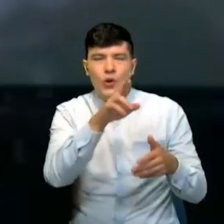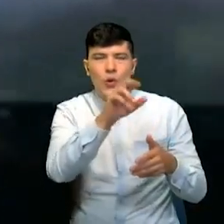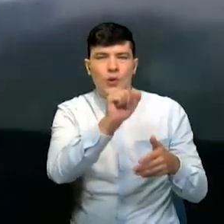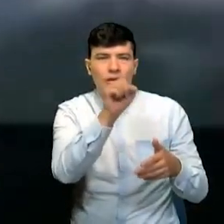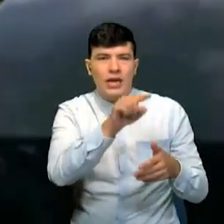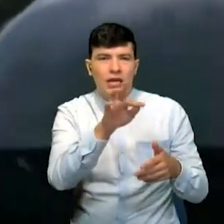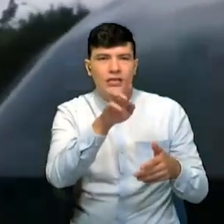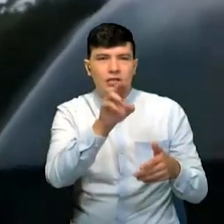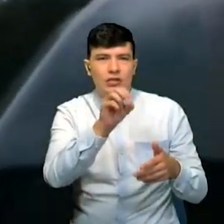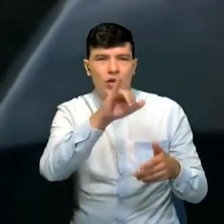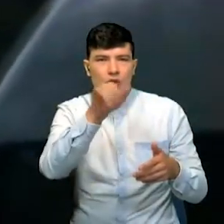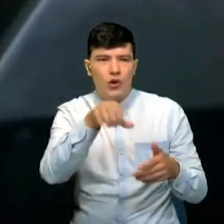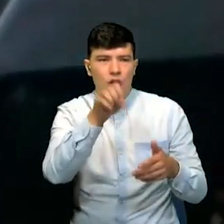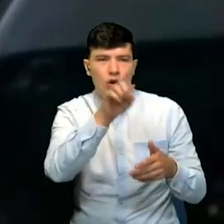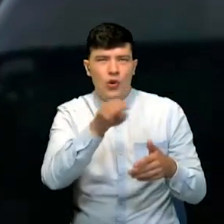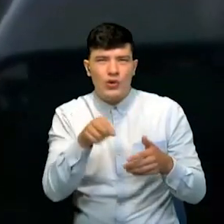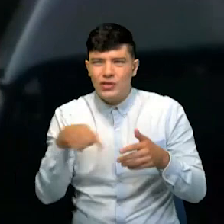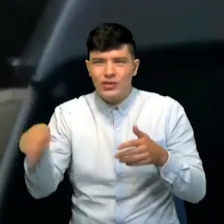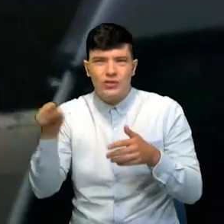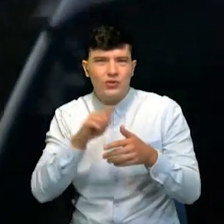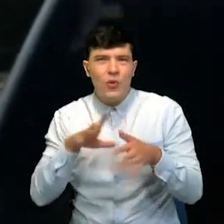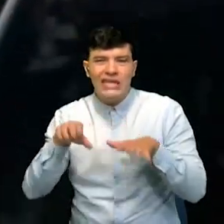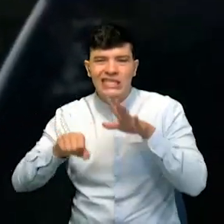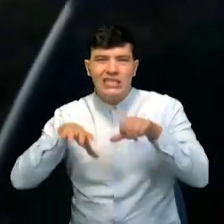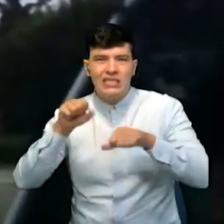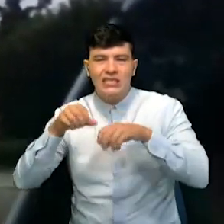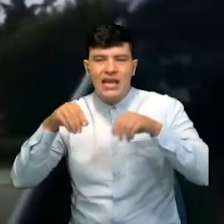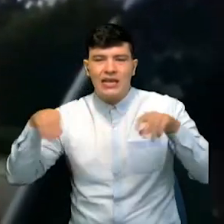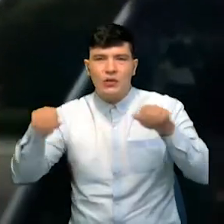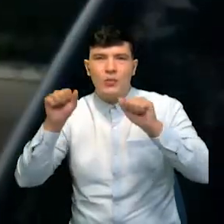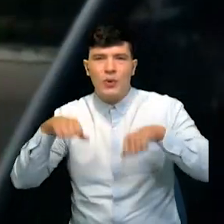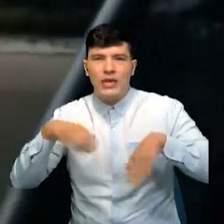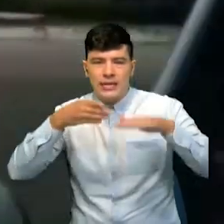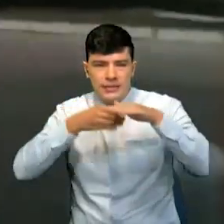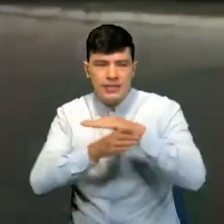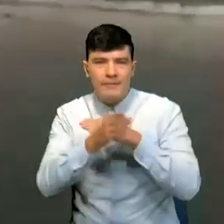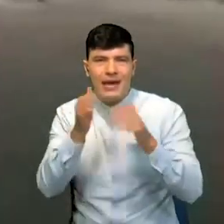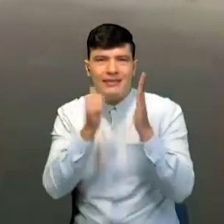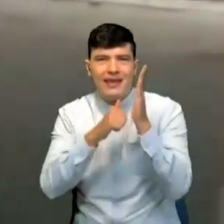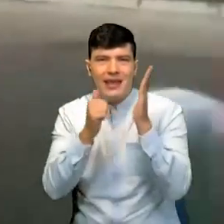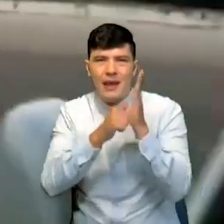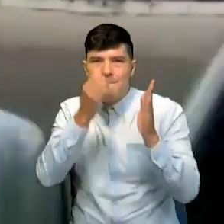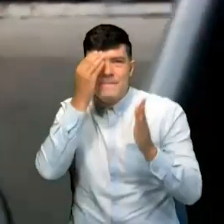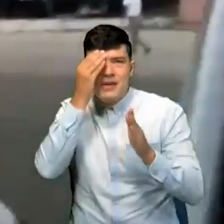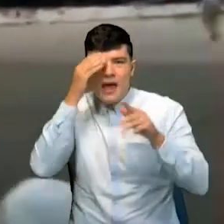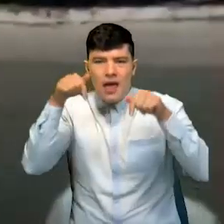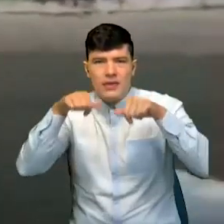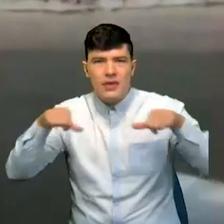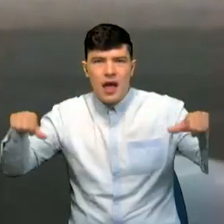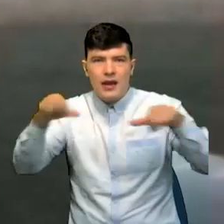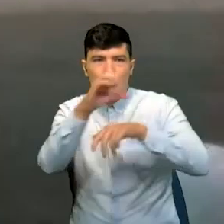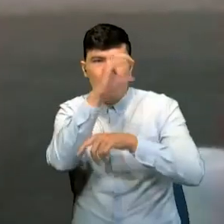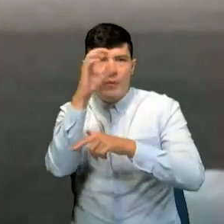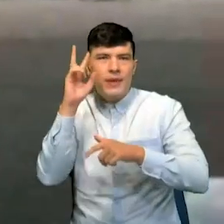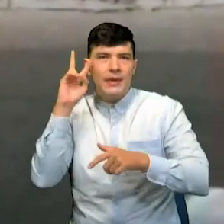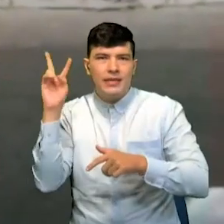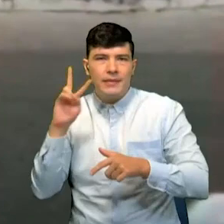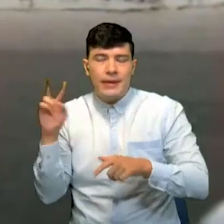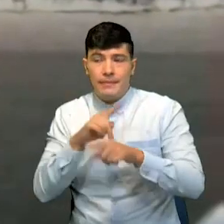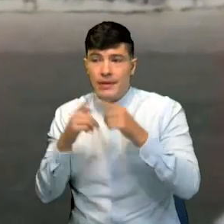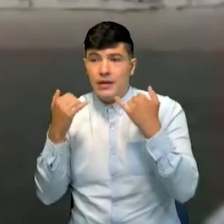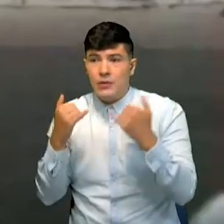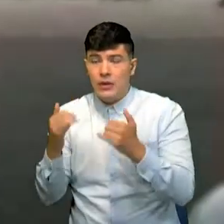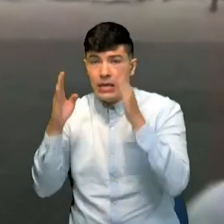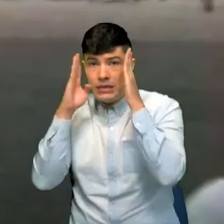manera ilegal en zona de frontera. Muy bien, escuchemos las declaraciones del comandante de la policía allí en norte de Santander con respecto de